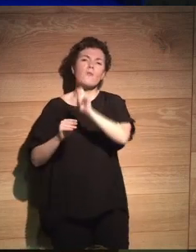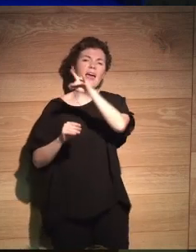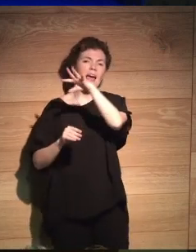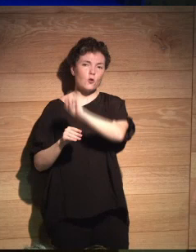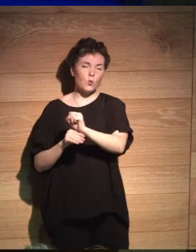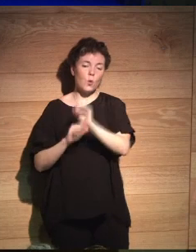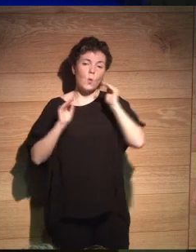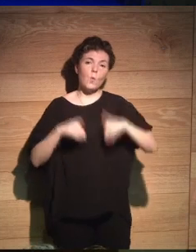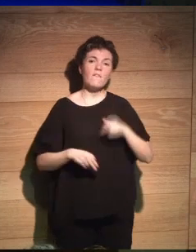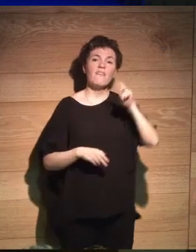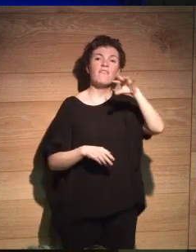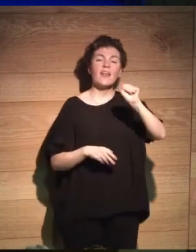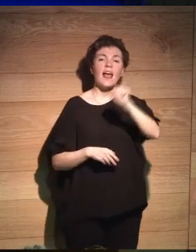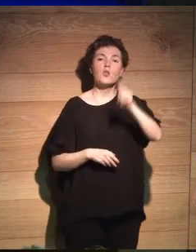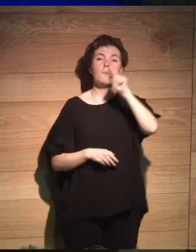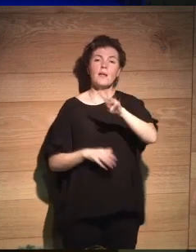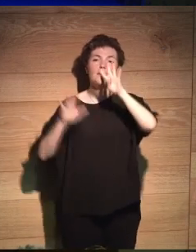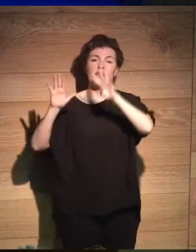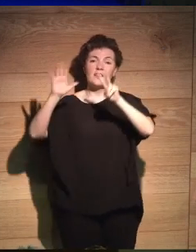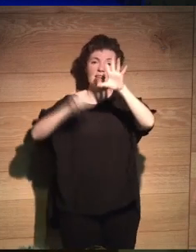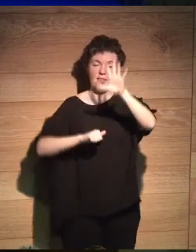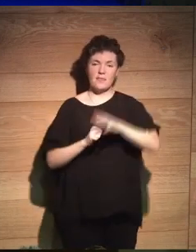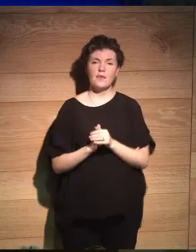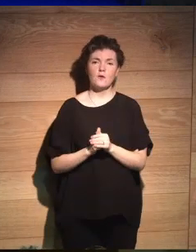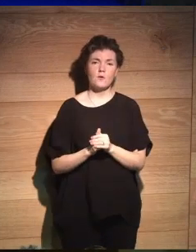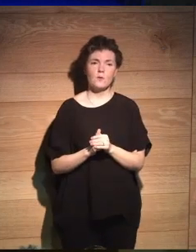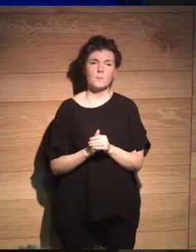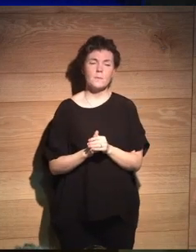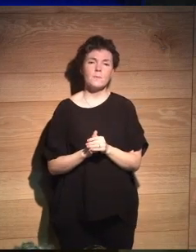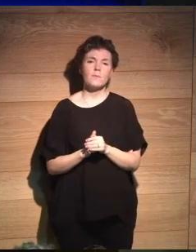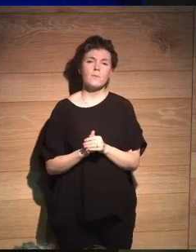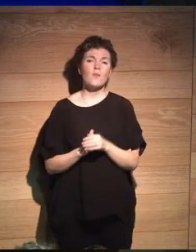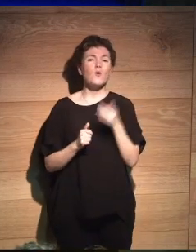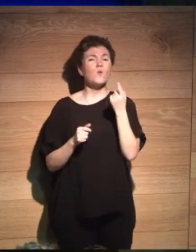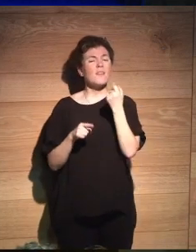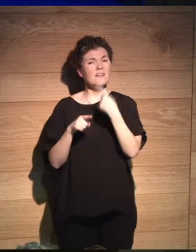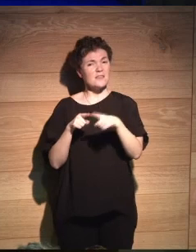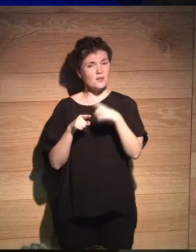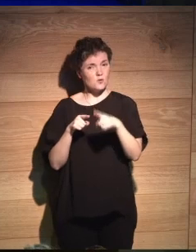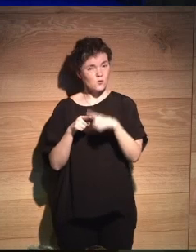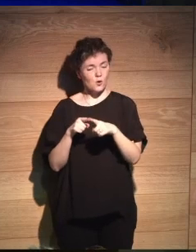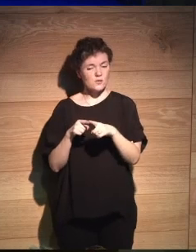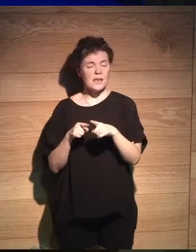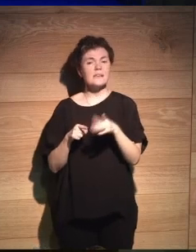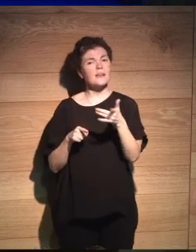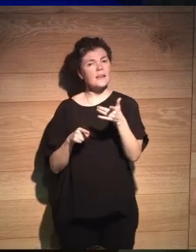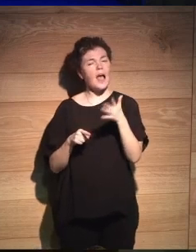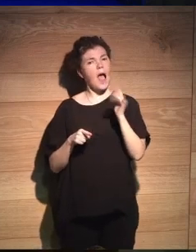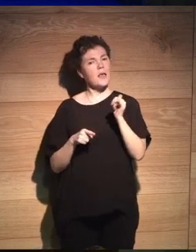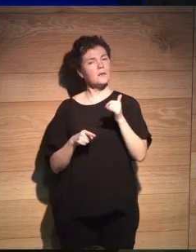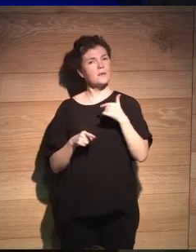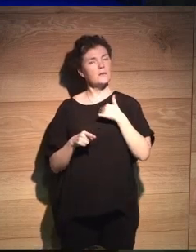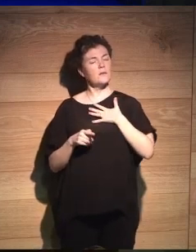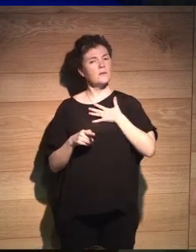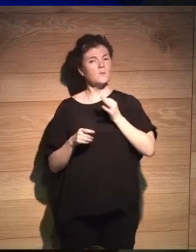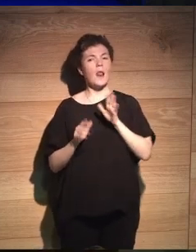Regresó a Viena en el año 65. Una de las pocas cosas que se llevó consigo fue